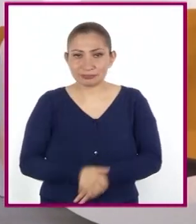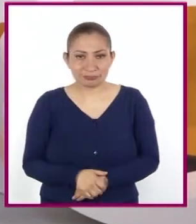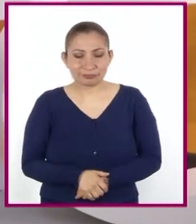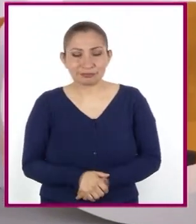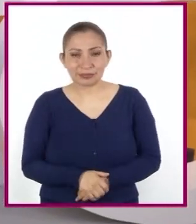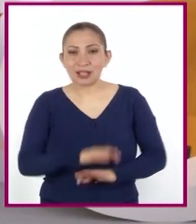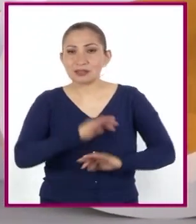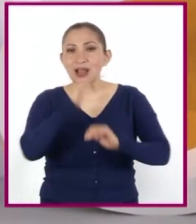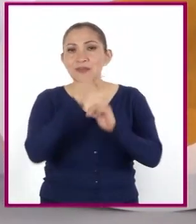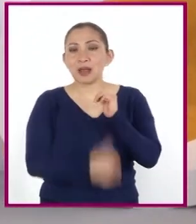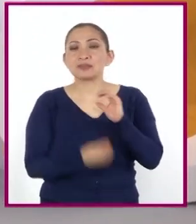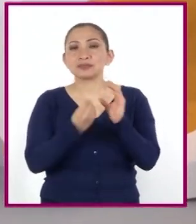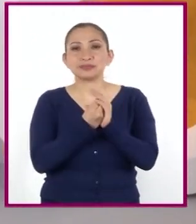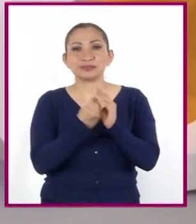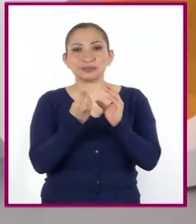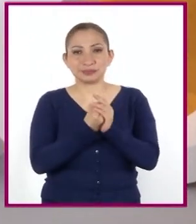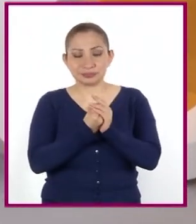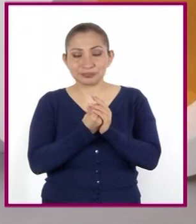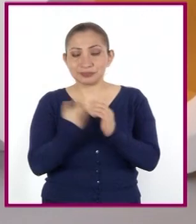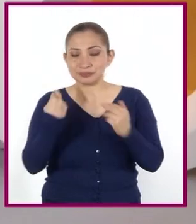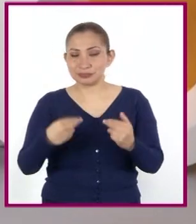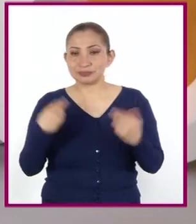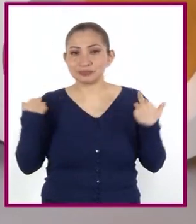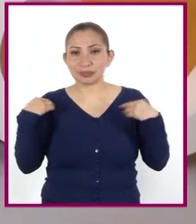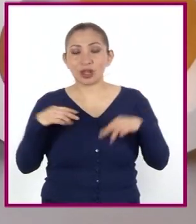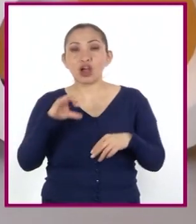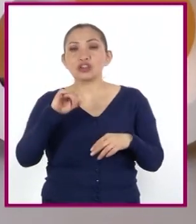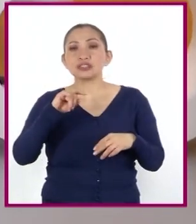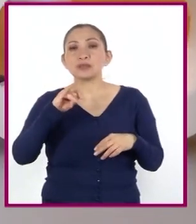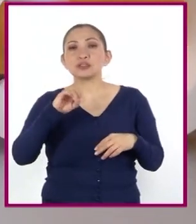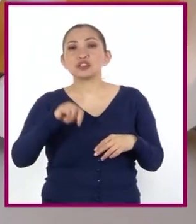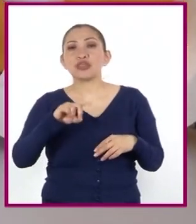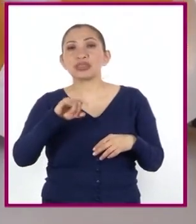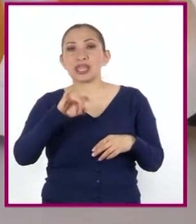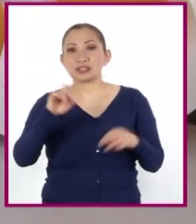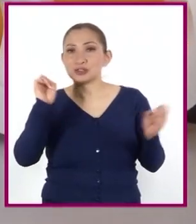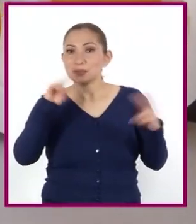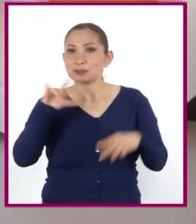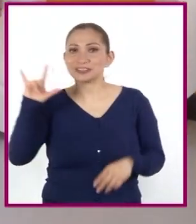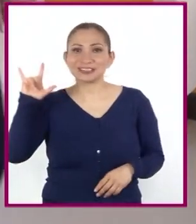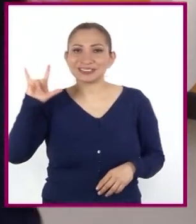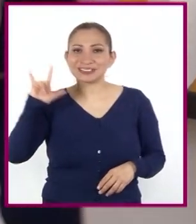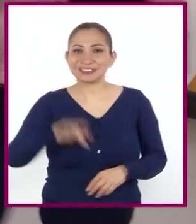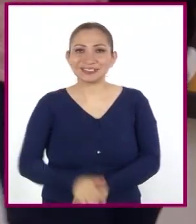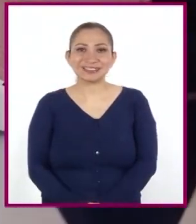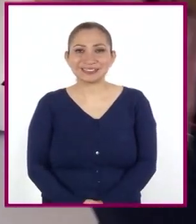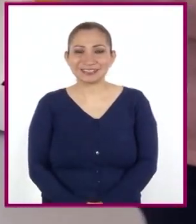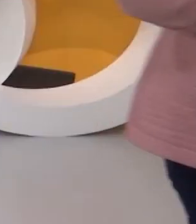Llegamos al final de esta sesión. Mi nombre es Concepción Díaz. Hasta la próxima.